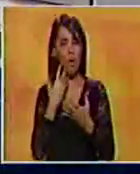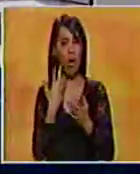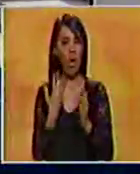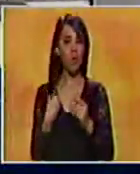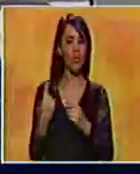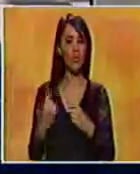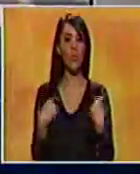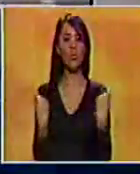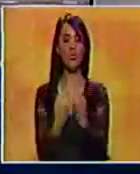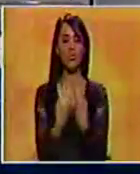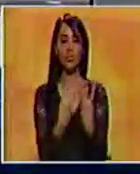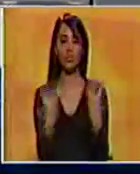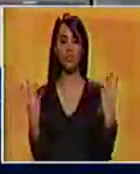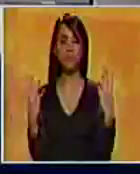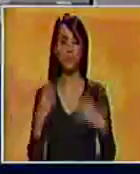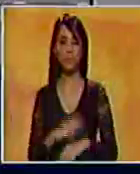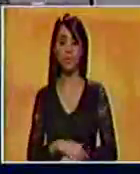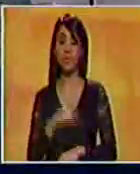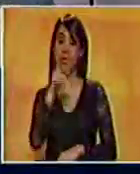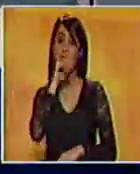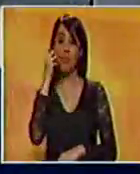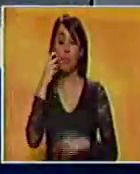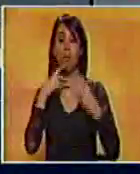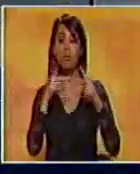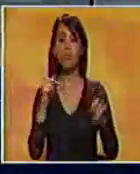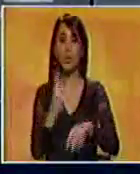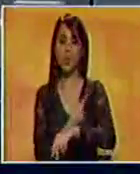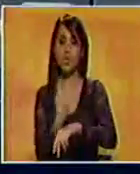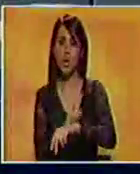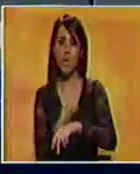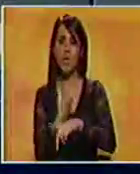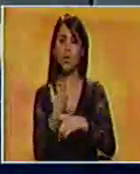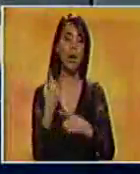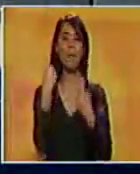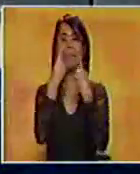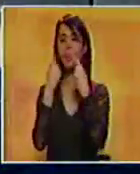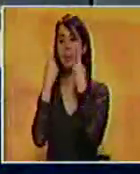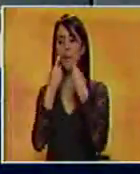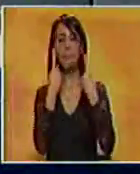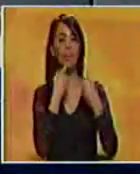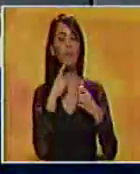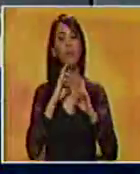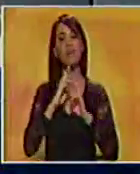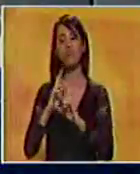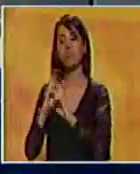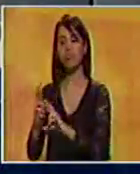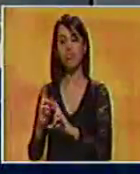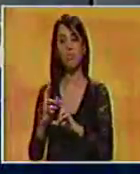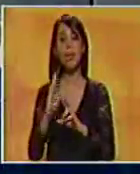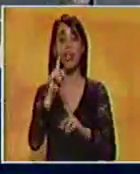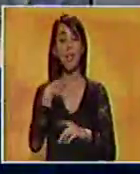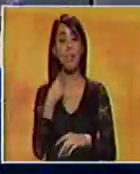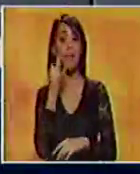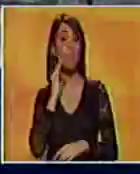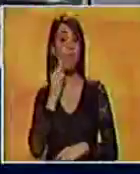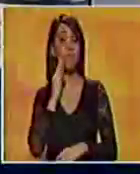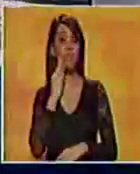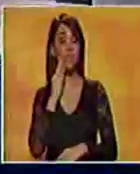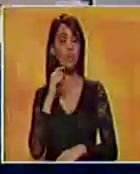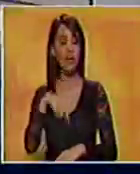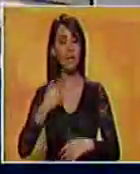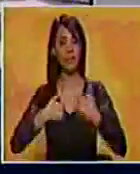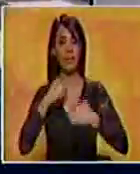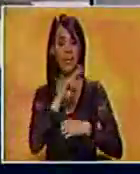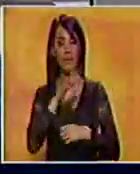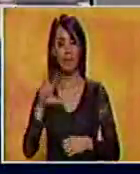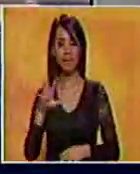público. Paul anunció en su cuenta de Twitter que dedicará unas horas a una sesión de preguntas y respuestas a través de Facebook Live. Este miércoles